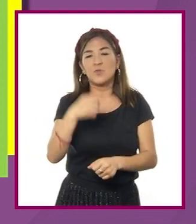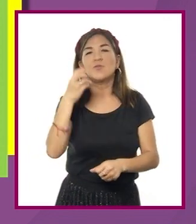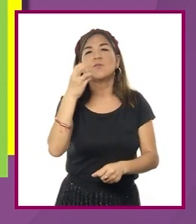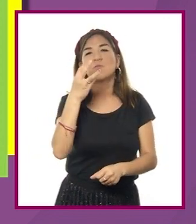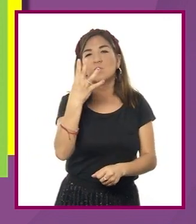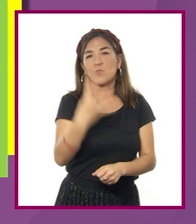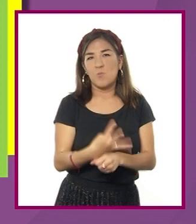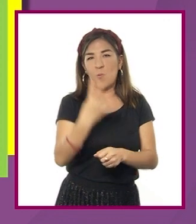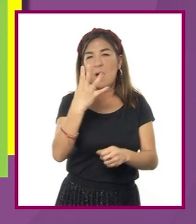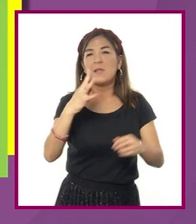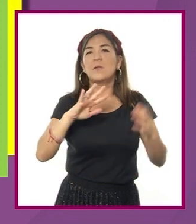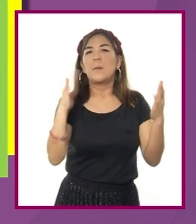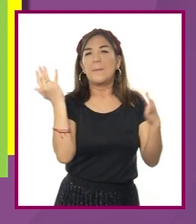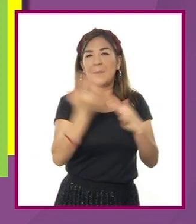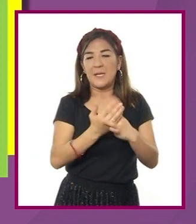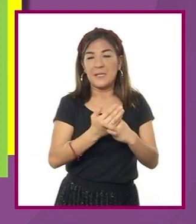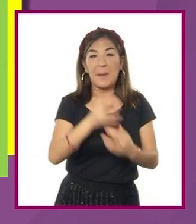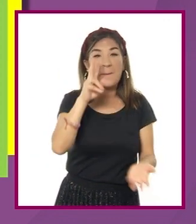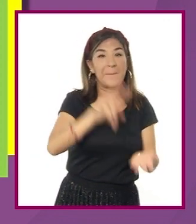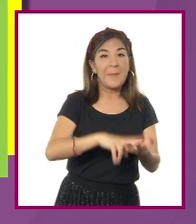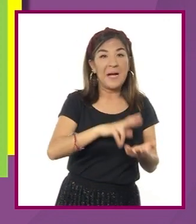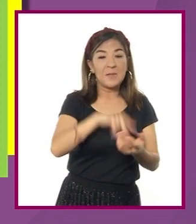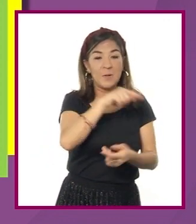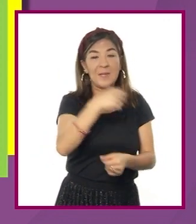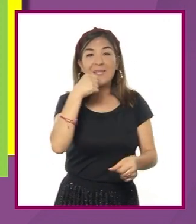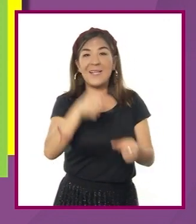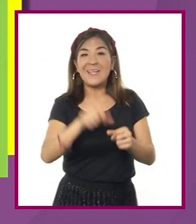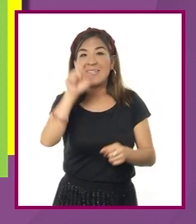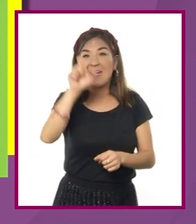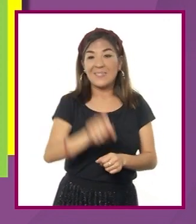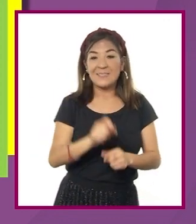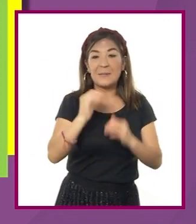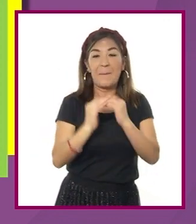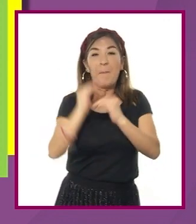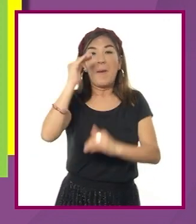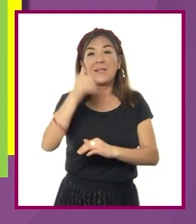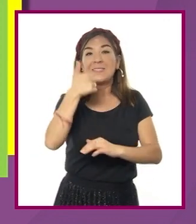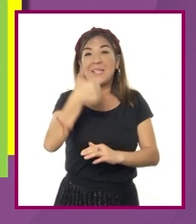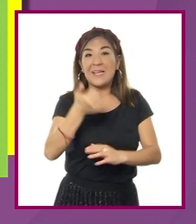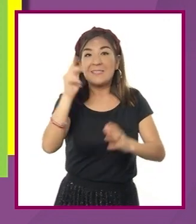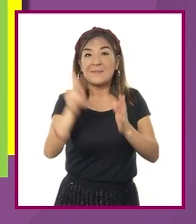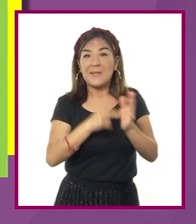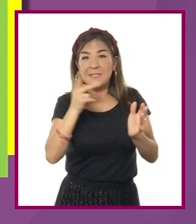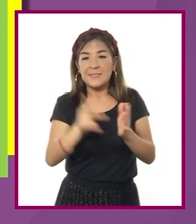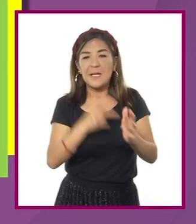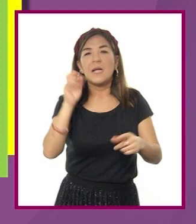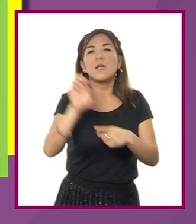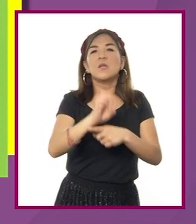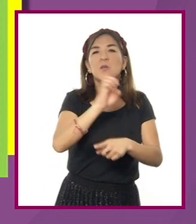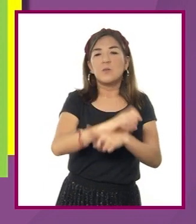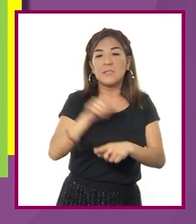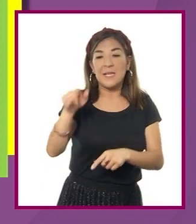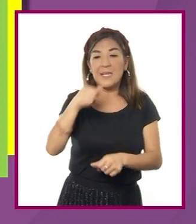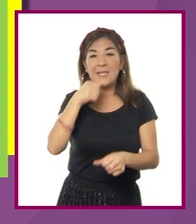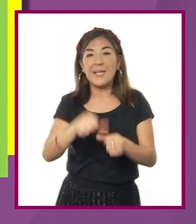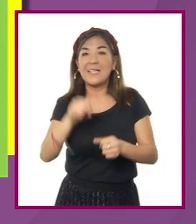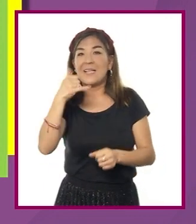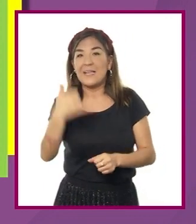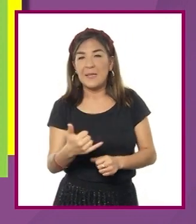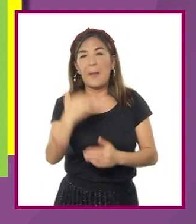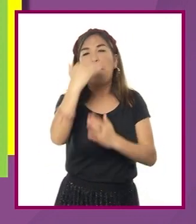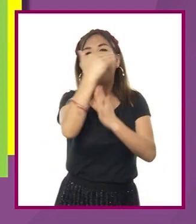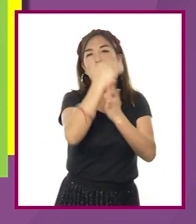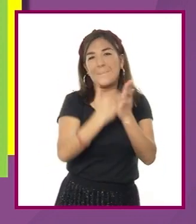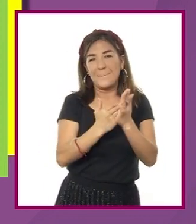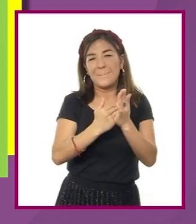parte. Si el valor original de x aumenta 6 veces, entonces el valor de y se